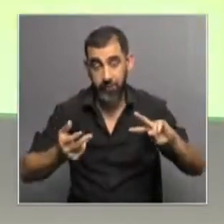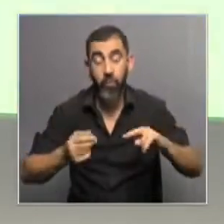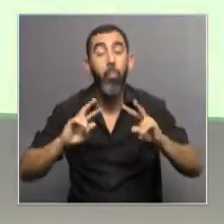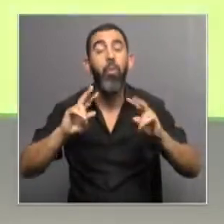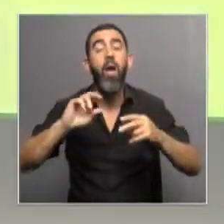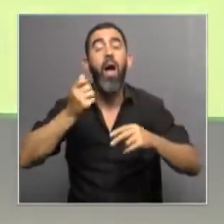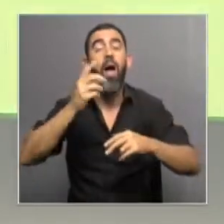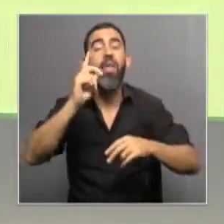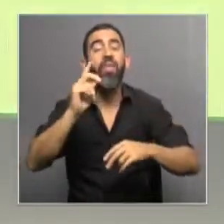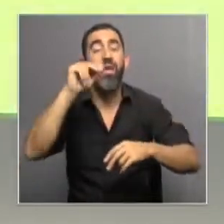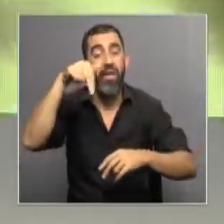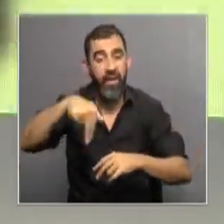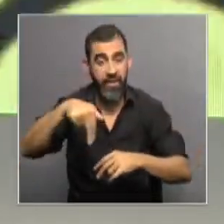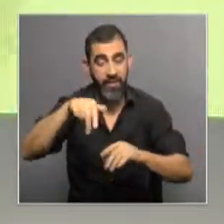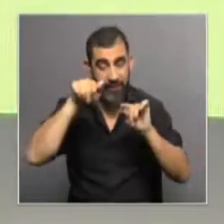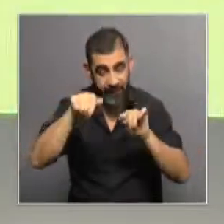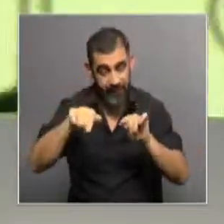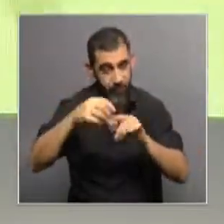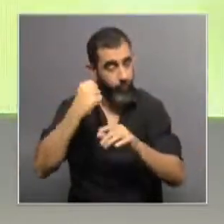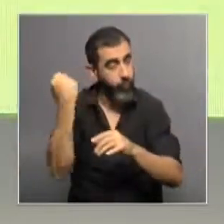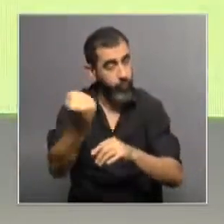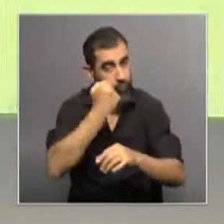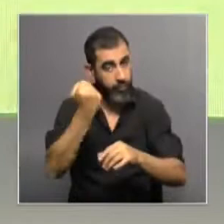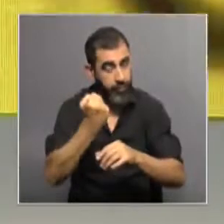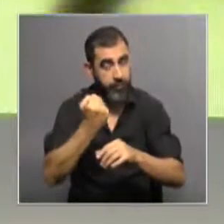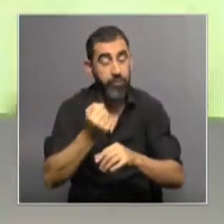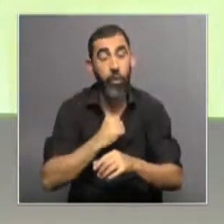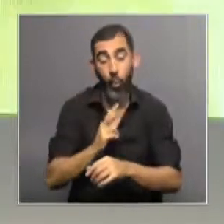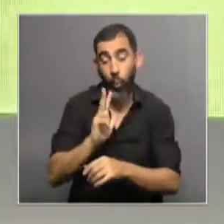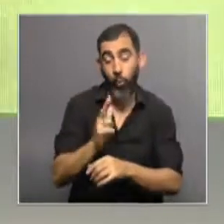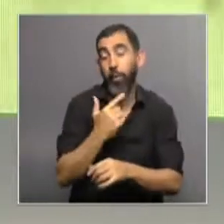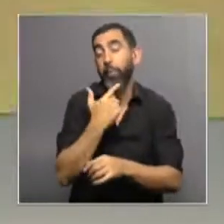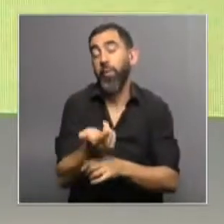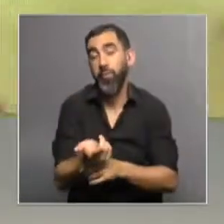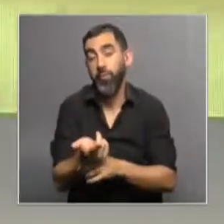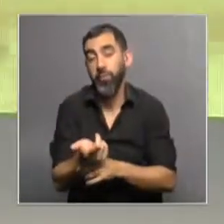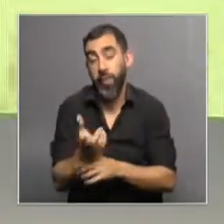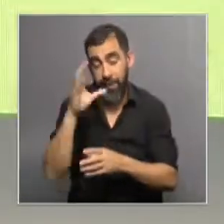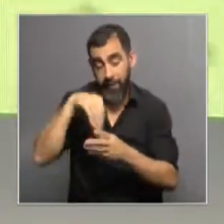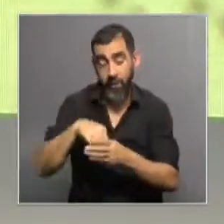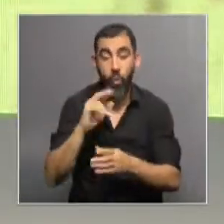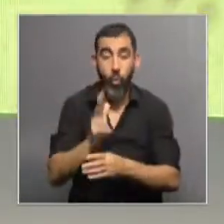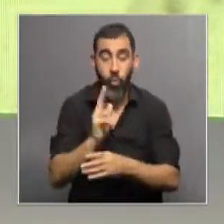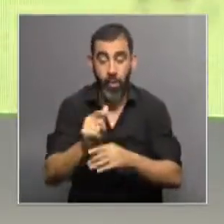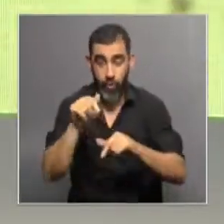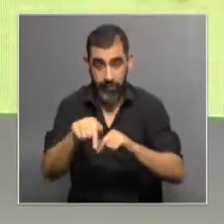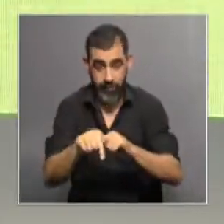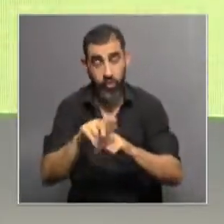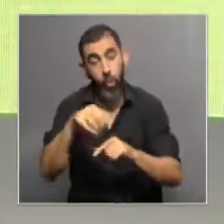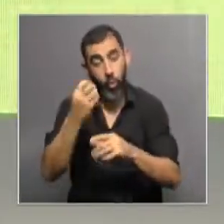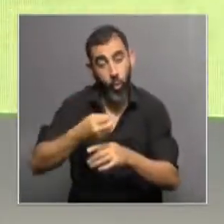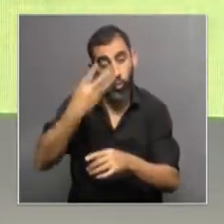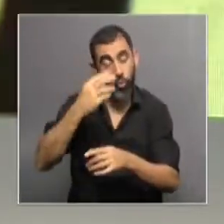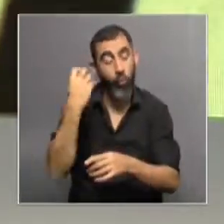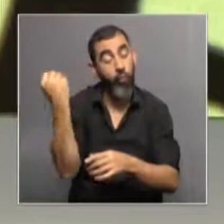ADN, que es la molécula de la vida. Eso es un concepto fundamental. Cuando hablamos de los humanos, es la aplicación en los humanos de la genética. Y otro concepto